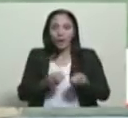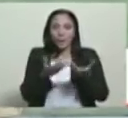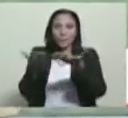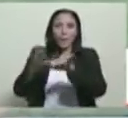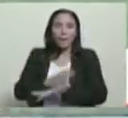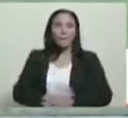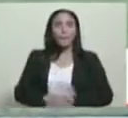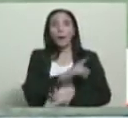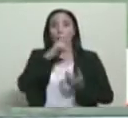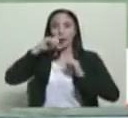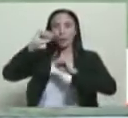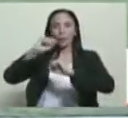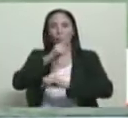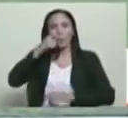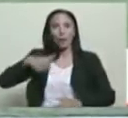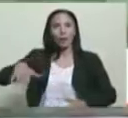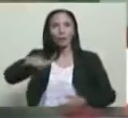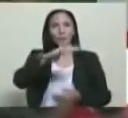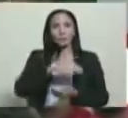el pueblo de Nicolás.